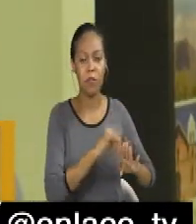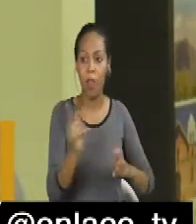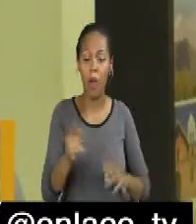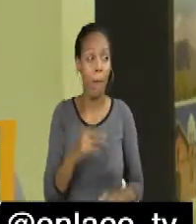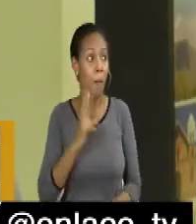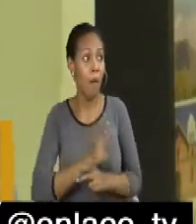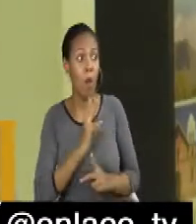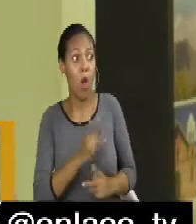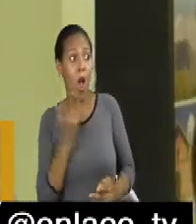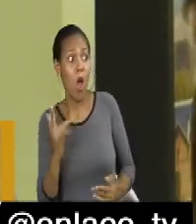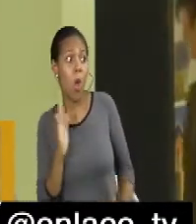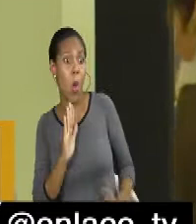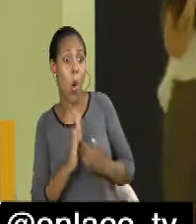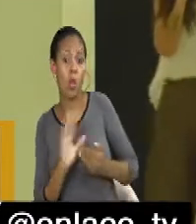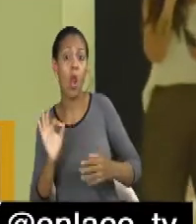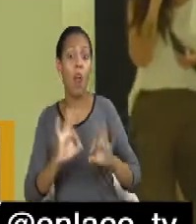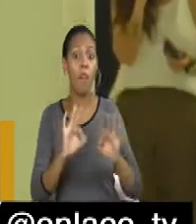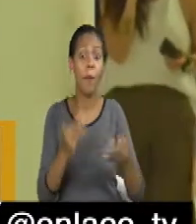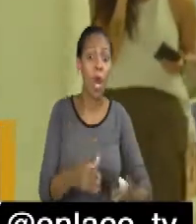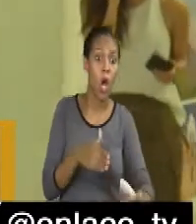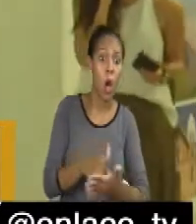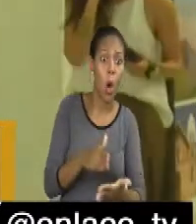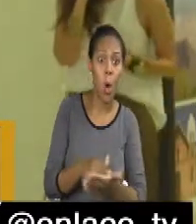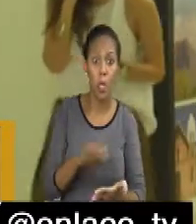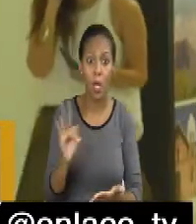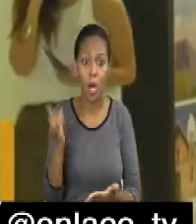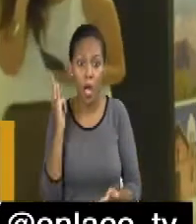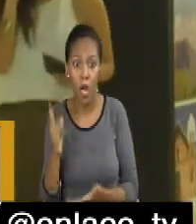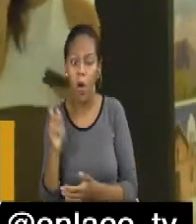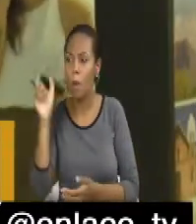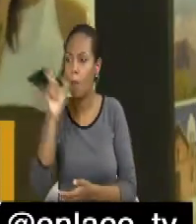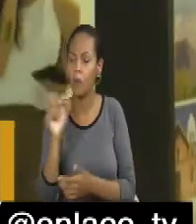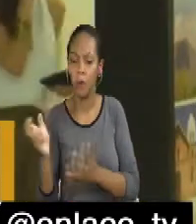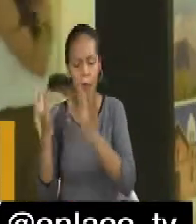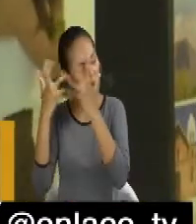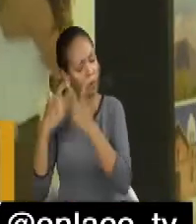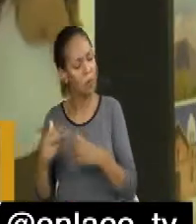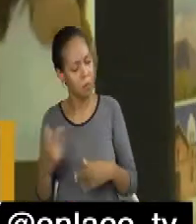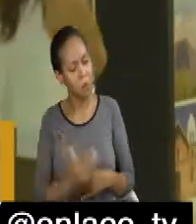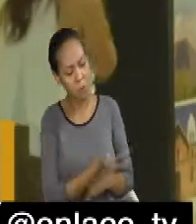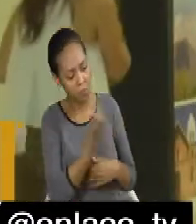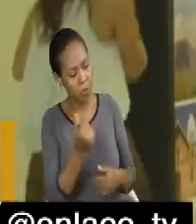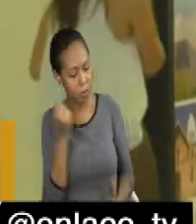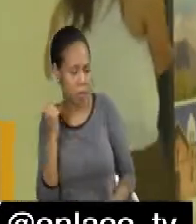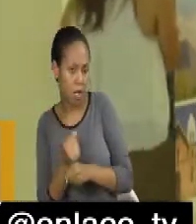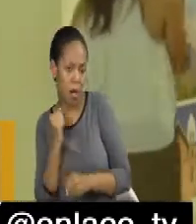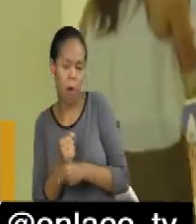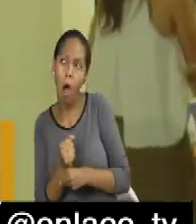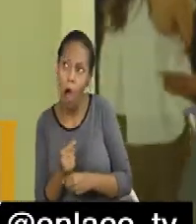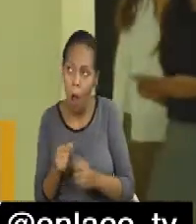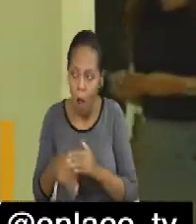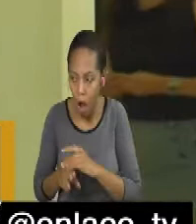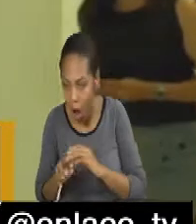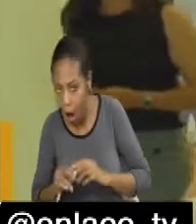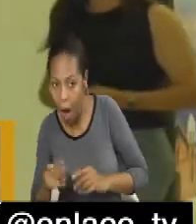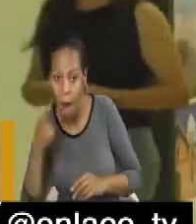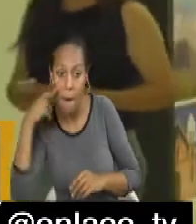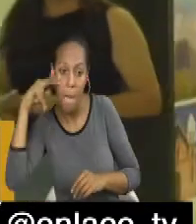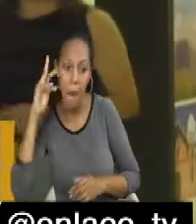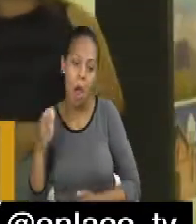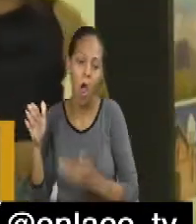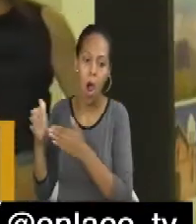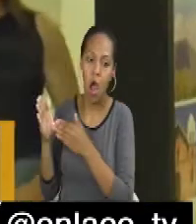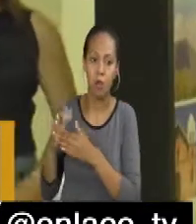ni para su familia, ni para la comunidad, ni para los empresarios que le abren espacios. El 76% de la gente que recibimos llegó